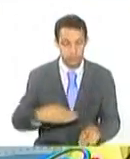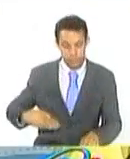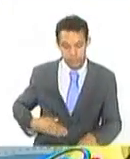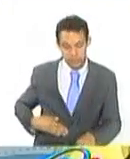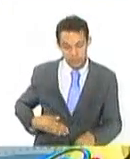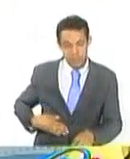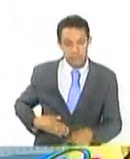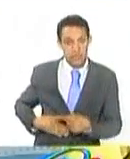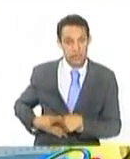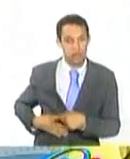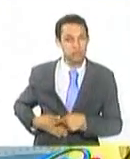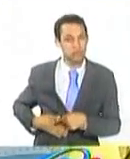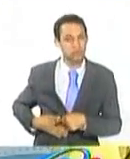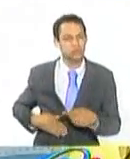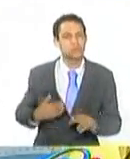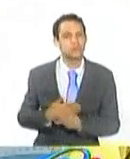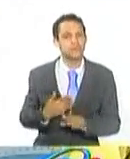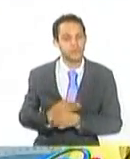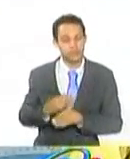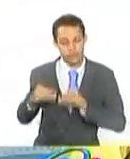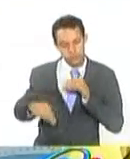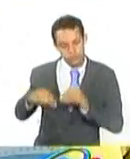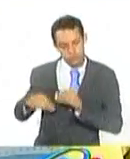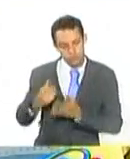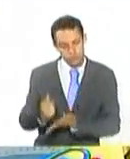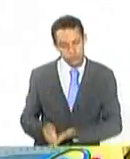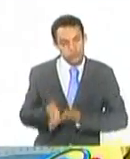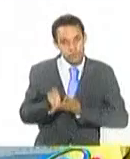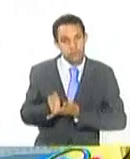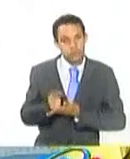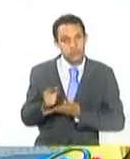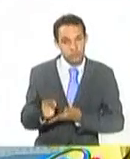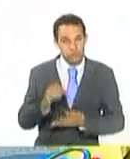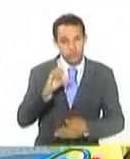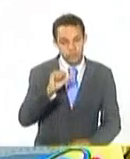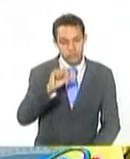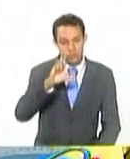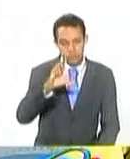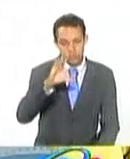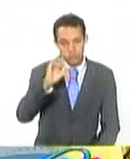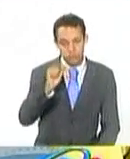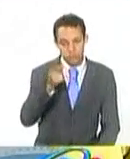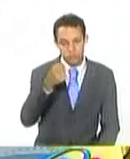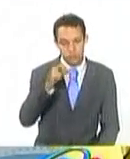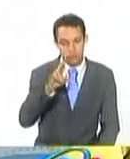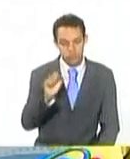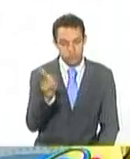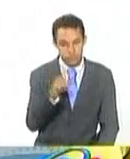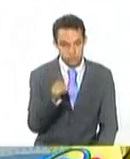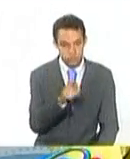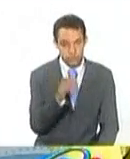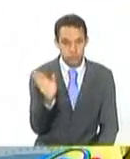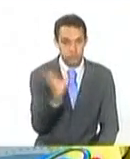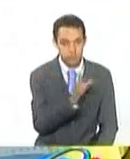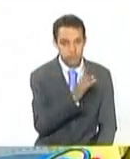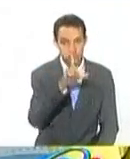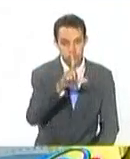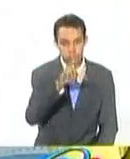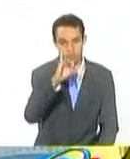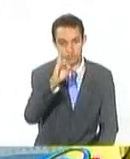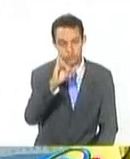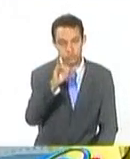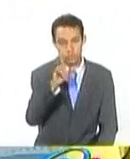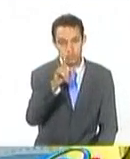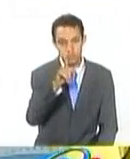deficientes Con qué le ayudo Yo al hígado Hablamos ahora del alcagras hablamos de la lecitina de soya Ella viene en un